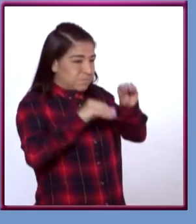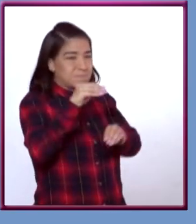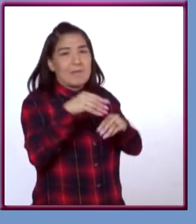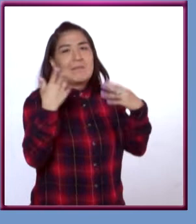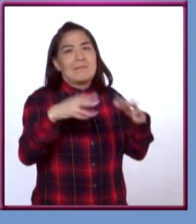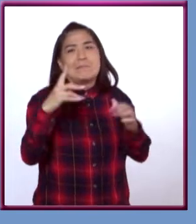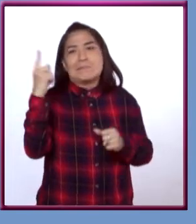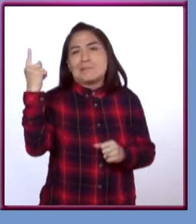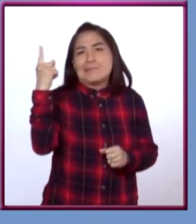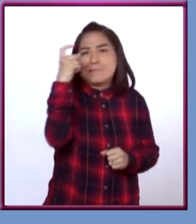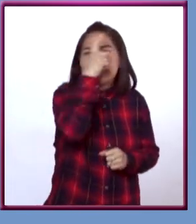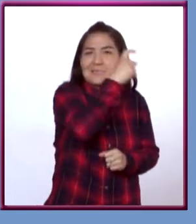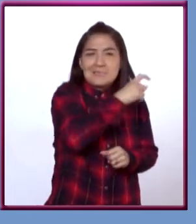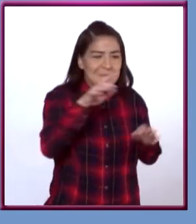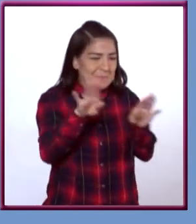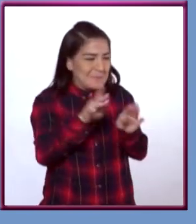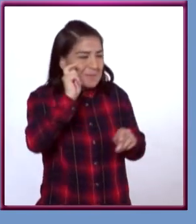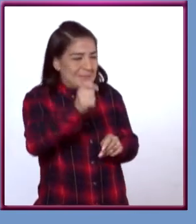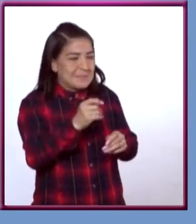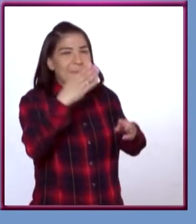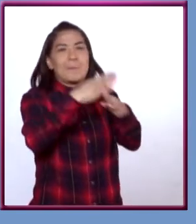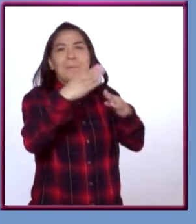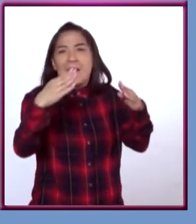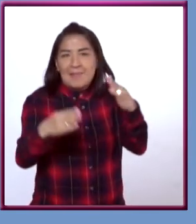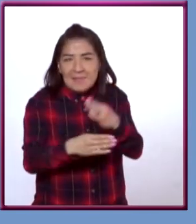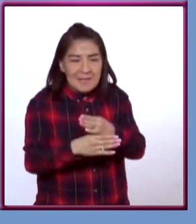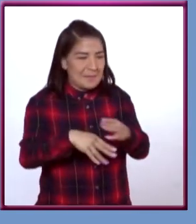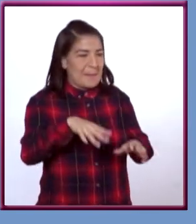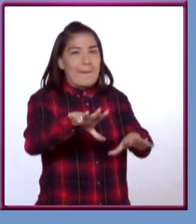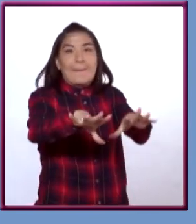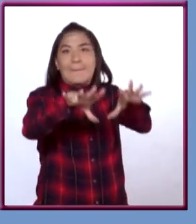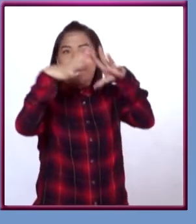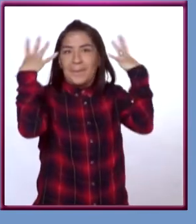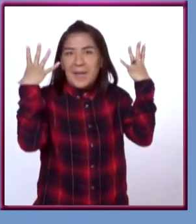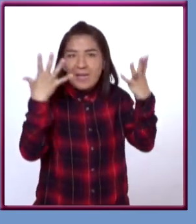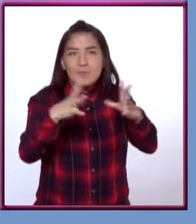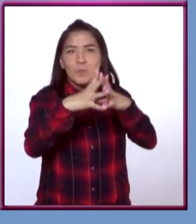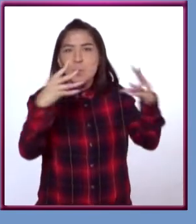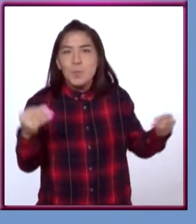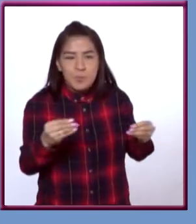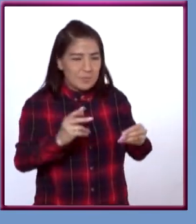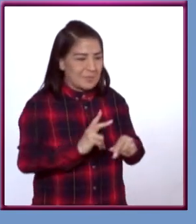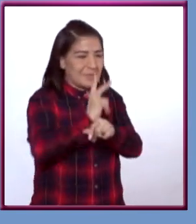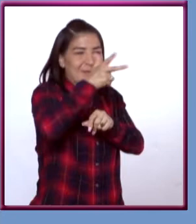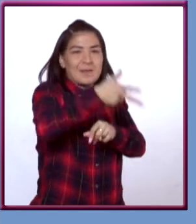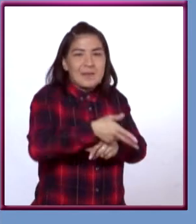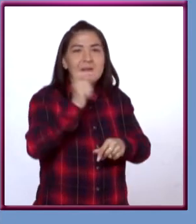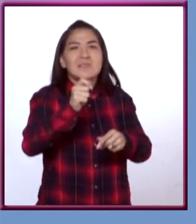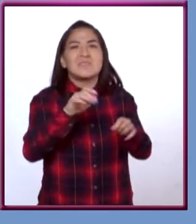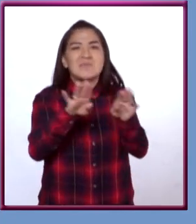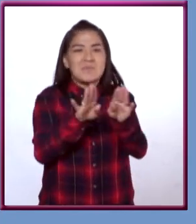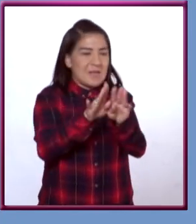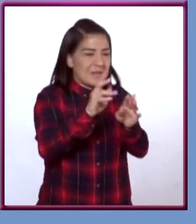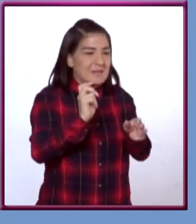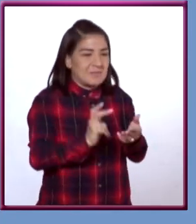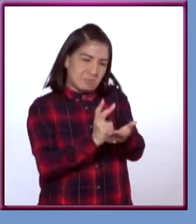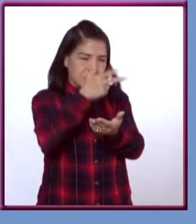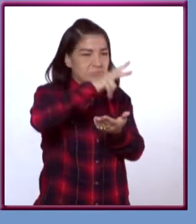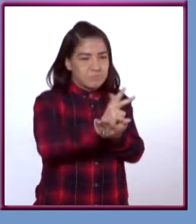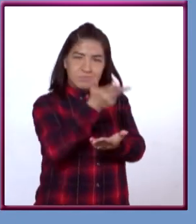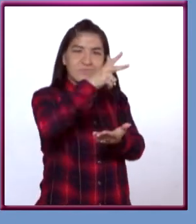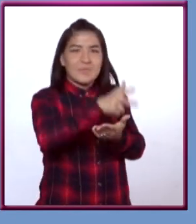Tienes que tomar en cuenta consideraciones de material, consideraciones de velocidad, consideraciones de